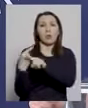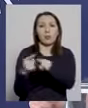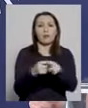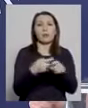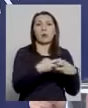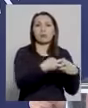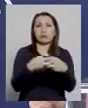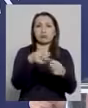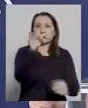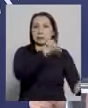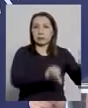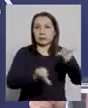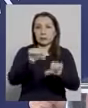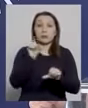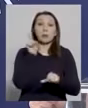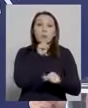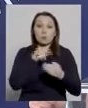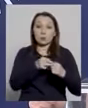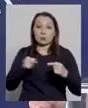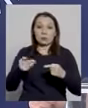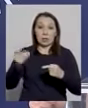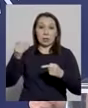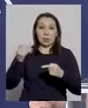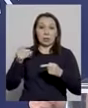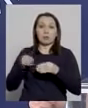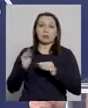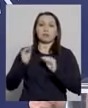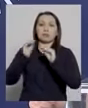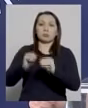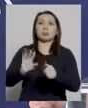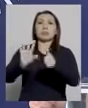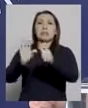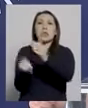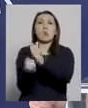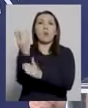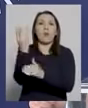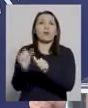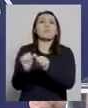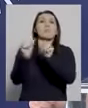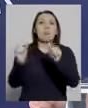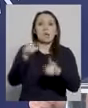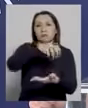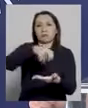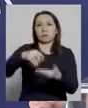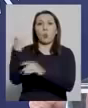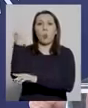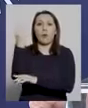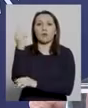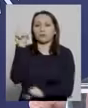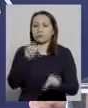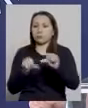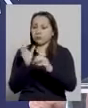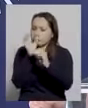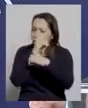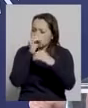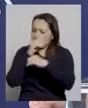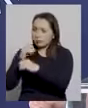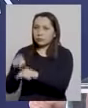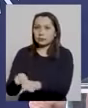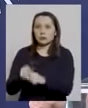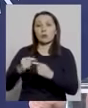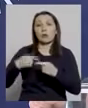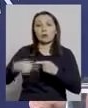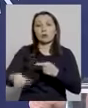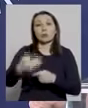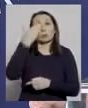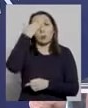sociedades científicas. En la última semana se han implementado 6 laboratorios más de las universidades en nuestro país, y en los